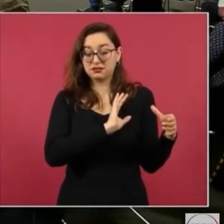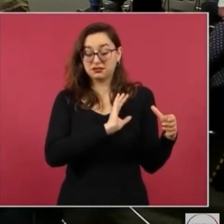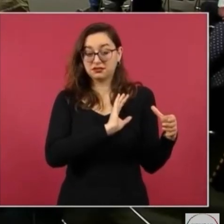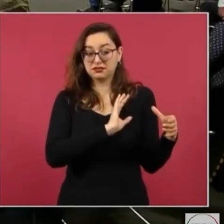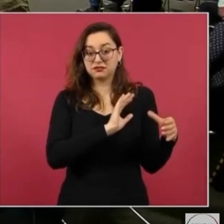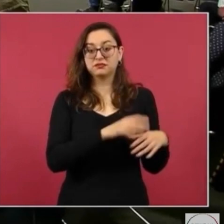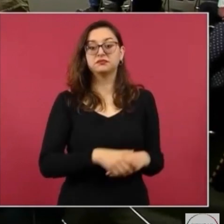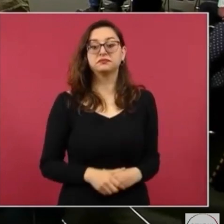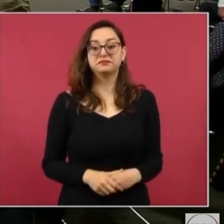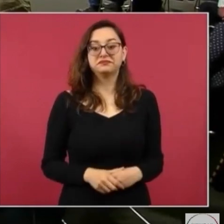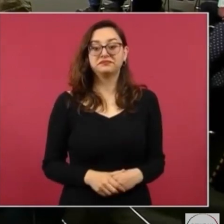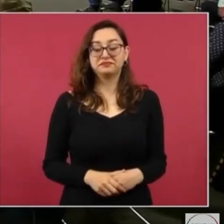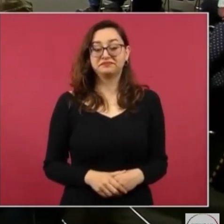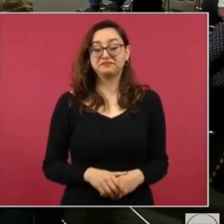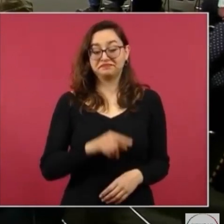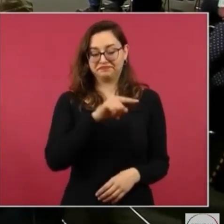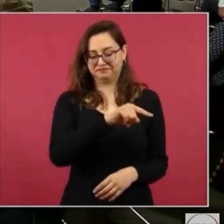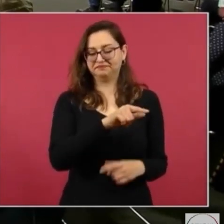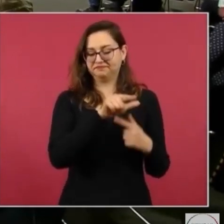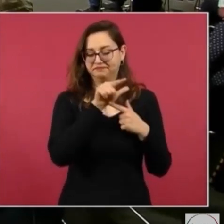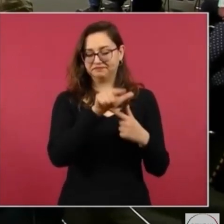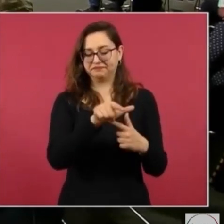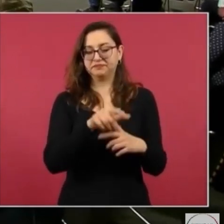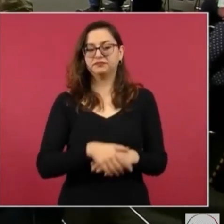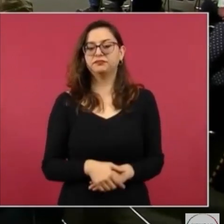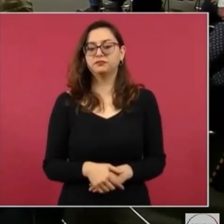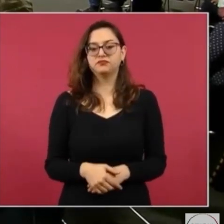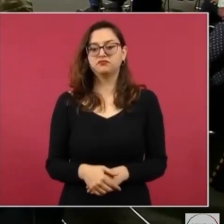Dice él, no estoy de acuerdo.